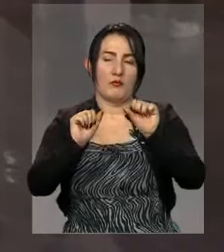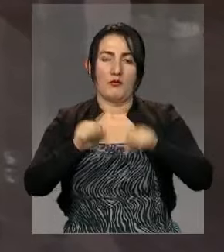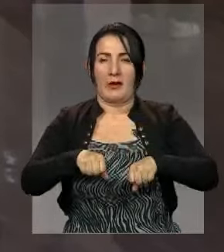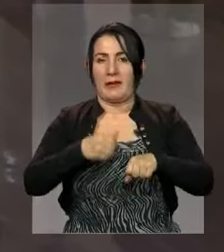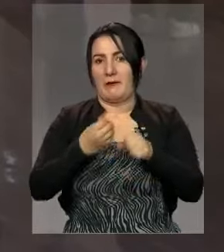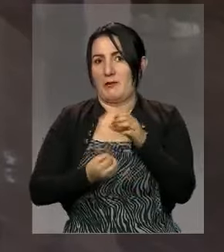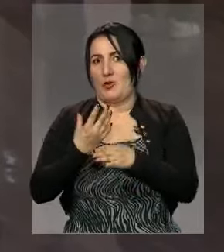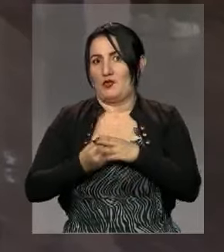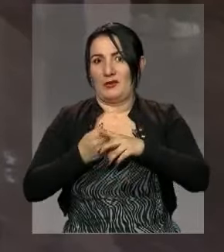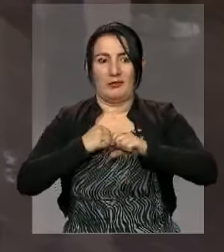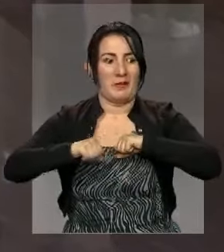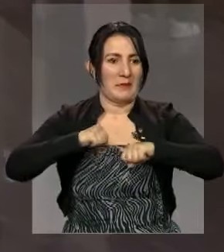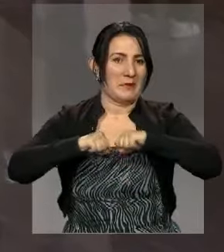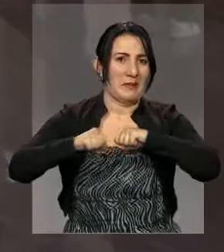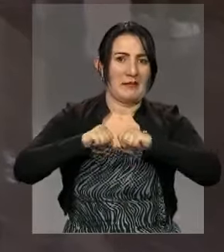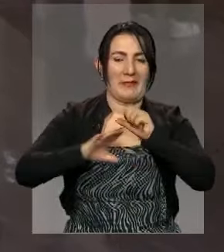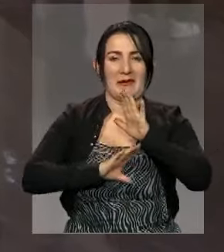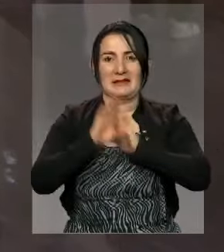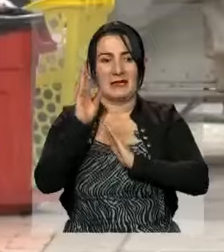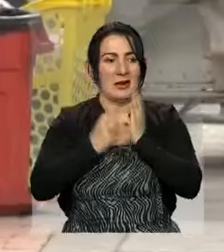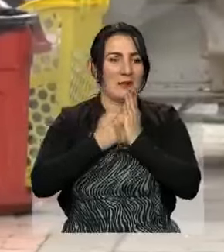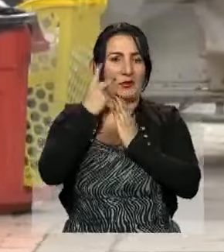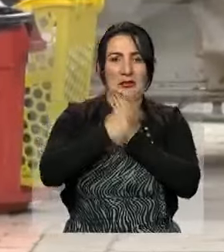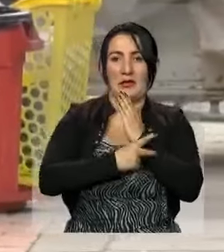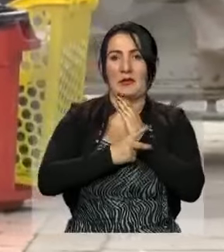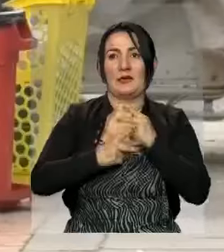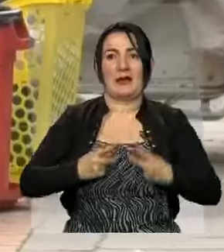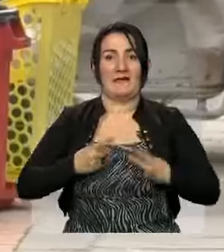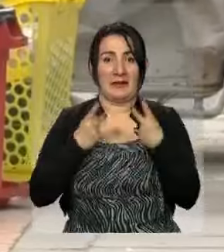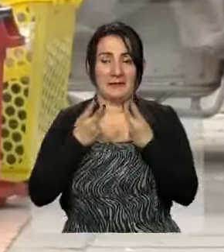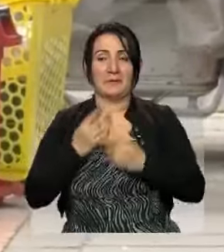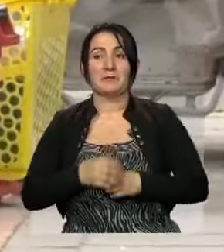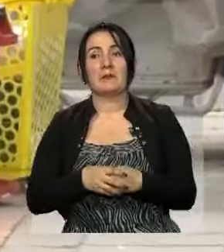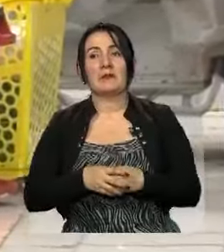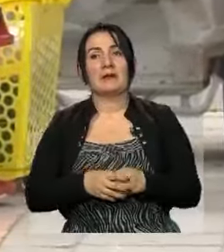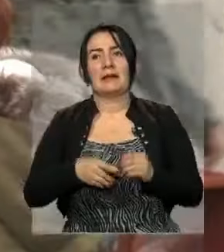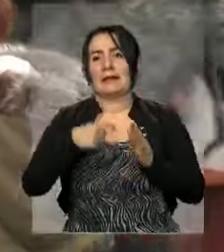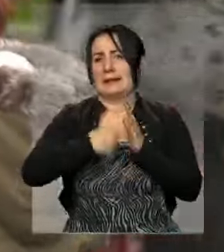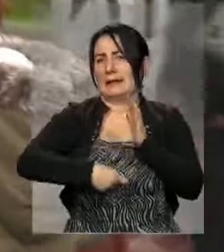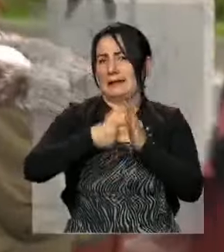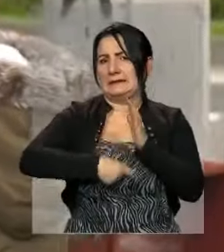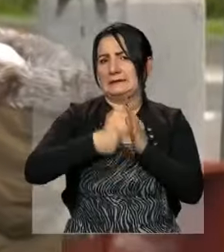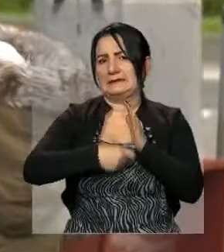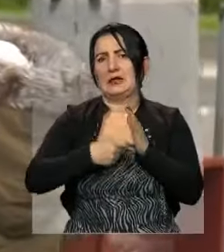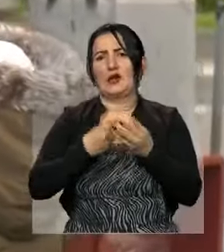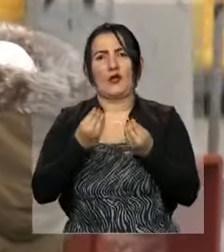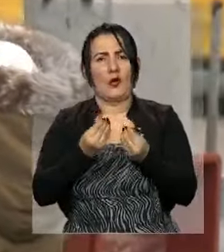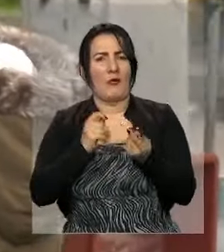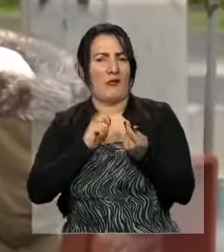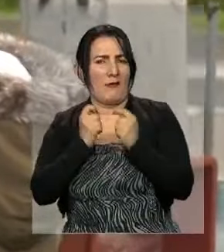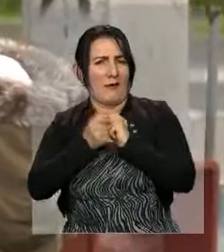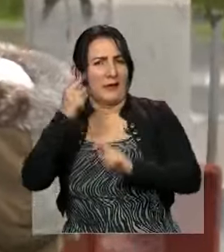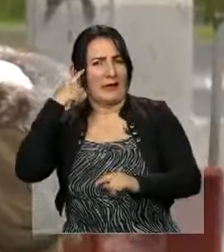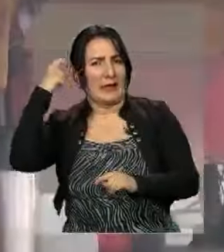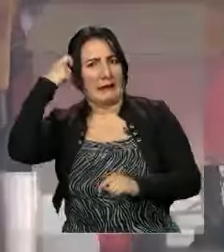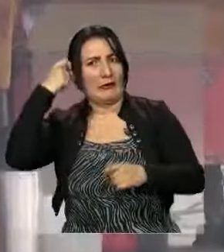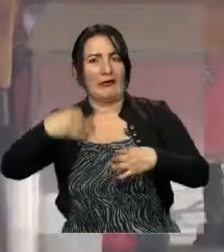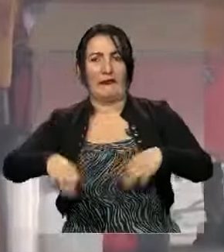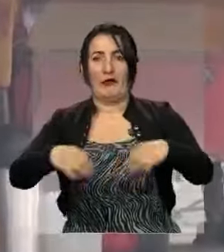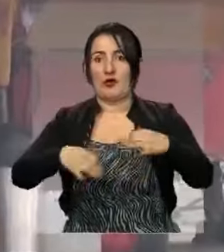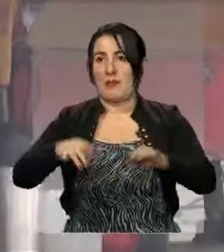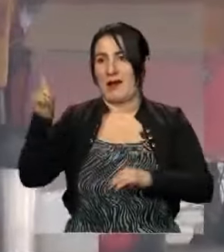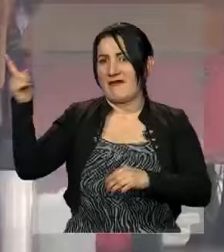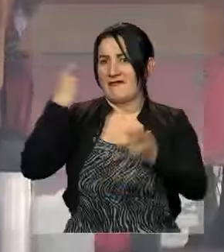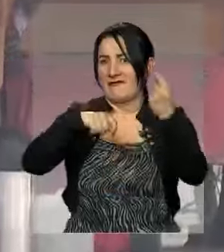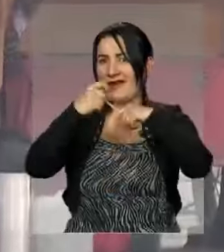más productivo, podrá desarrollar su proyecto de vida. Uno de los retos de la reforma es la informalidad en el país, la cual cerró en el